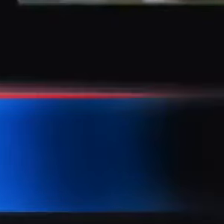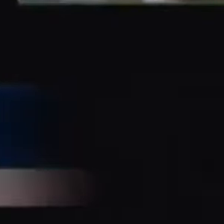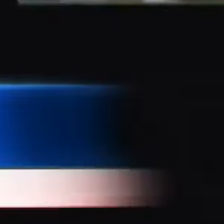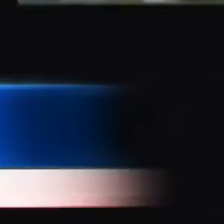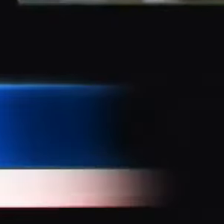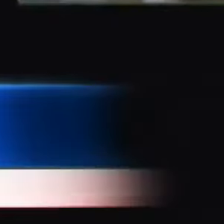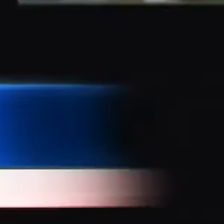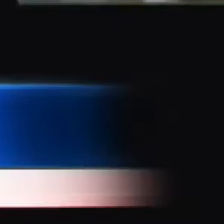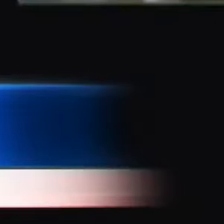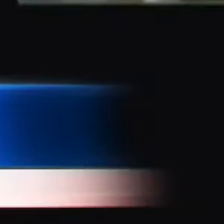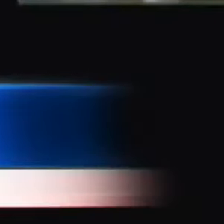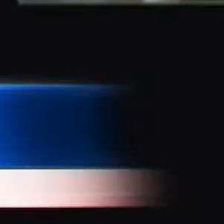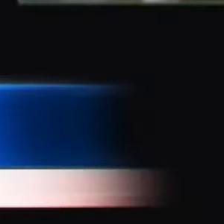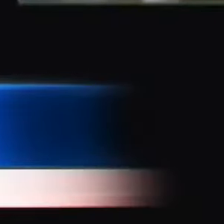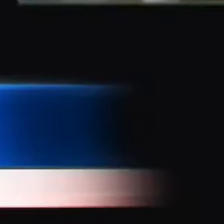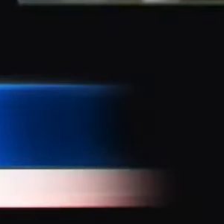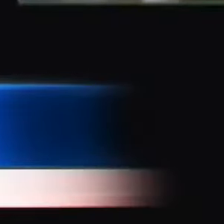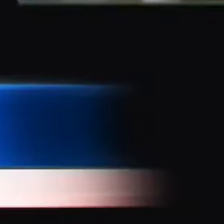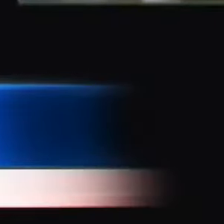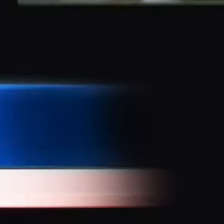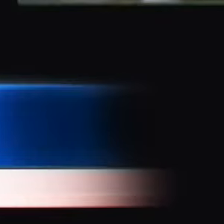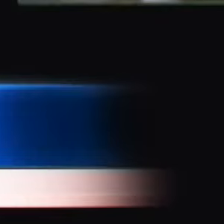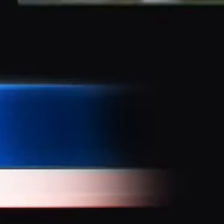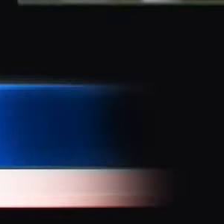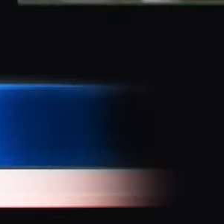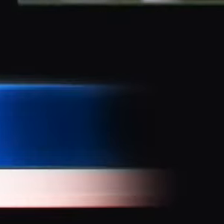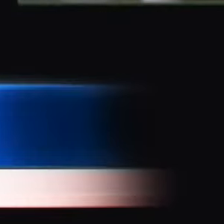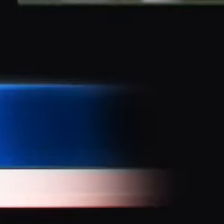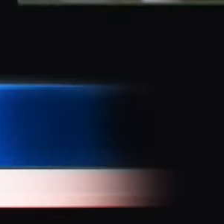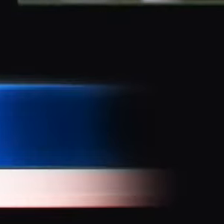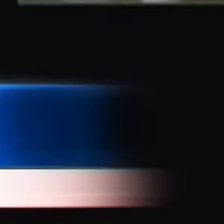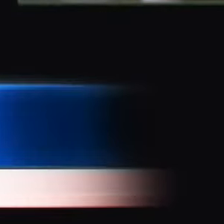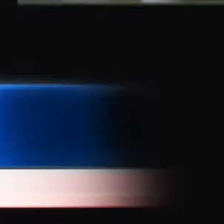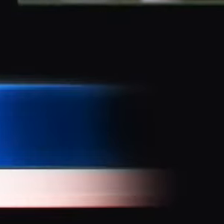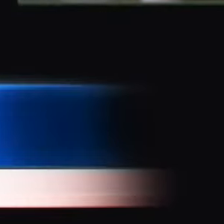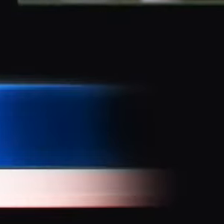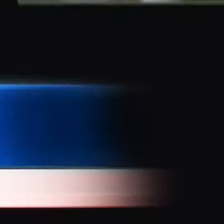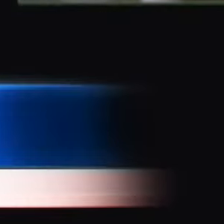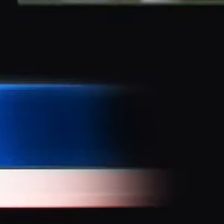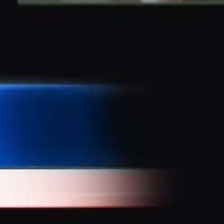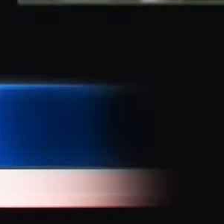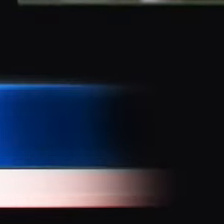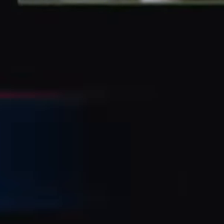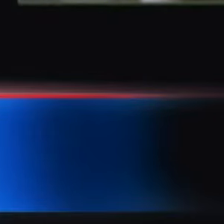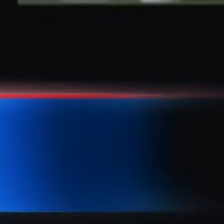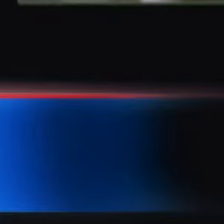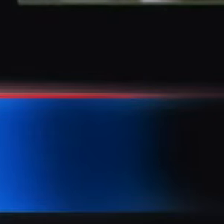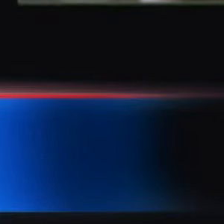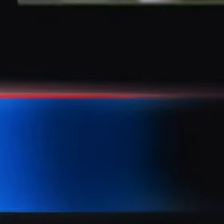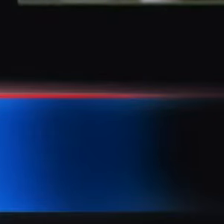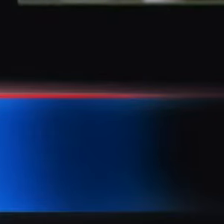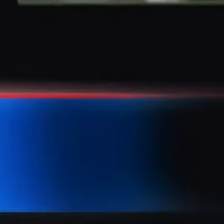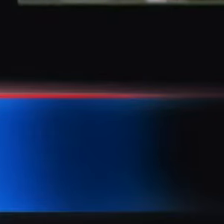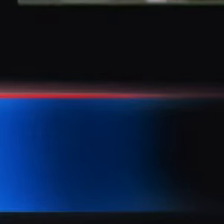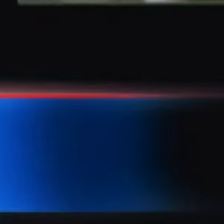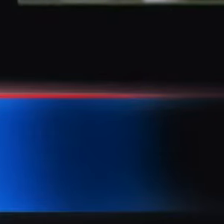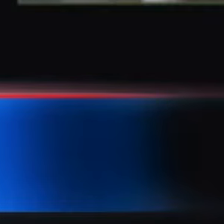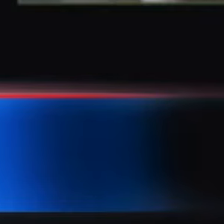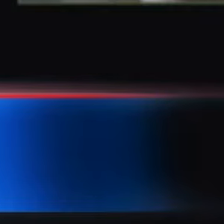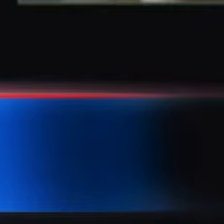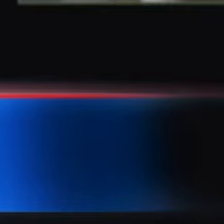Estamos de acuerdo que las autoridades de control revisen cada una de nuestras acciones, decisiones e administración pública, que es lo que